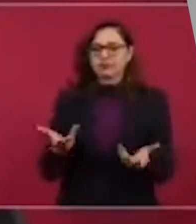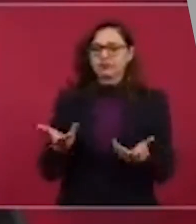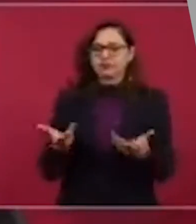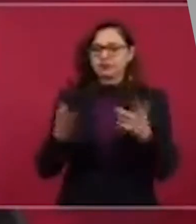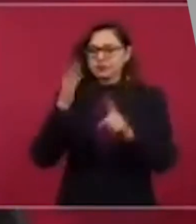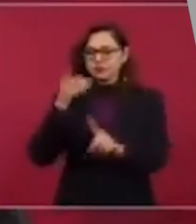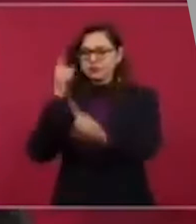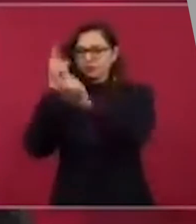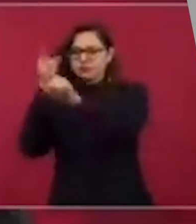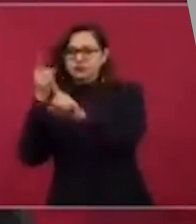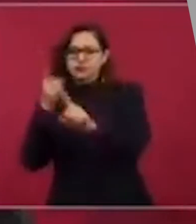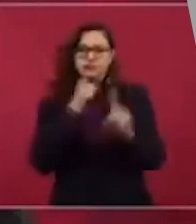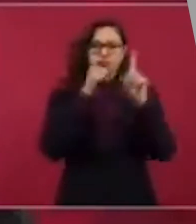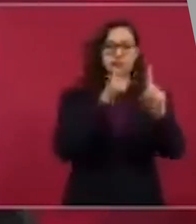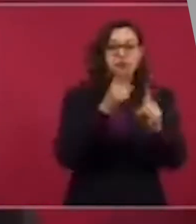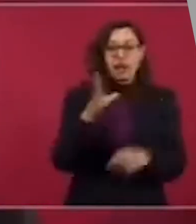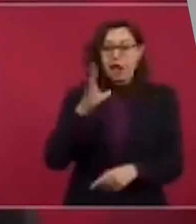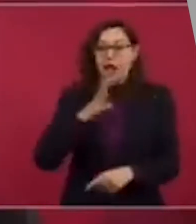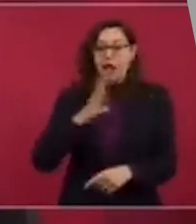en